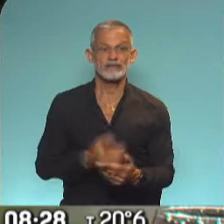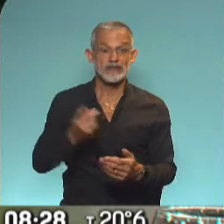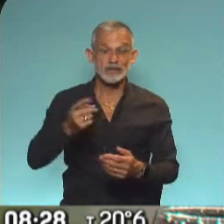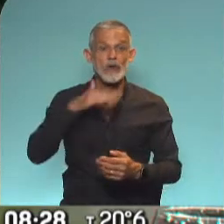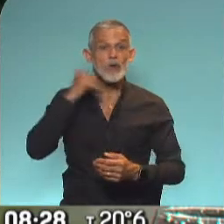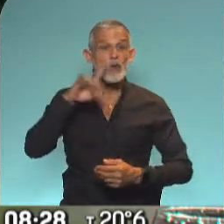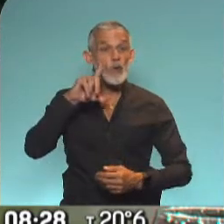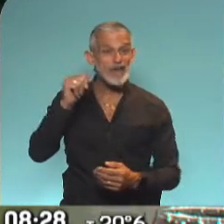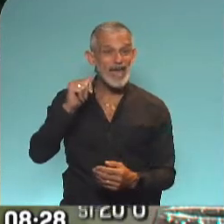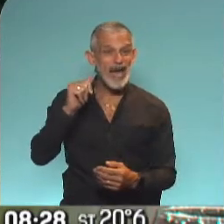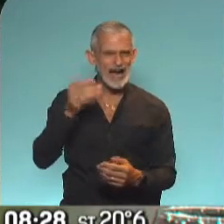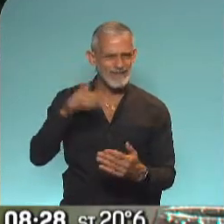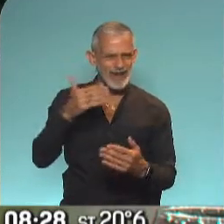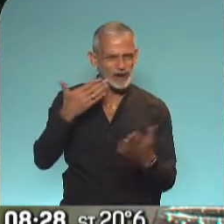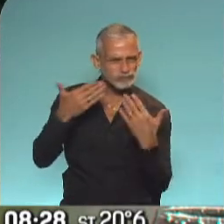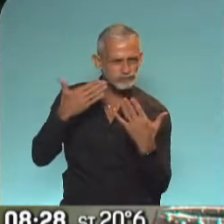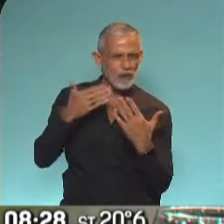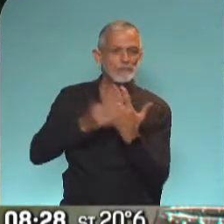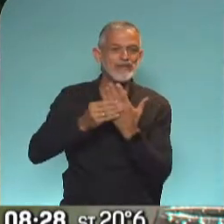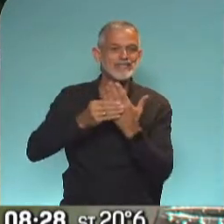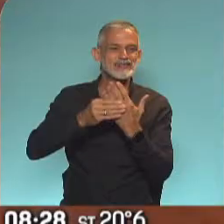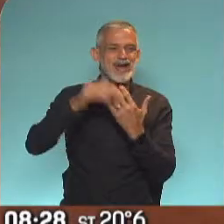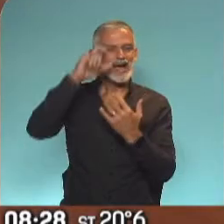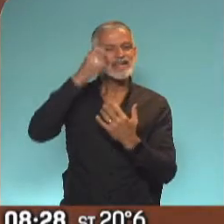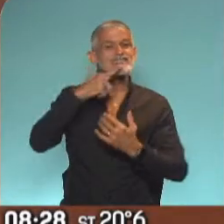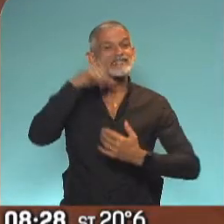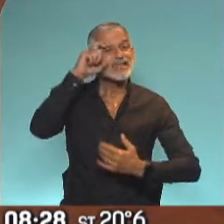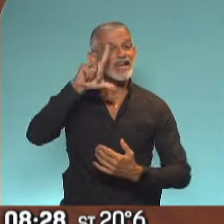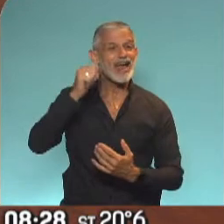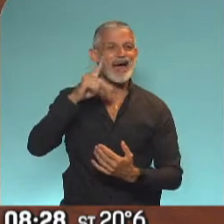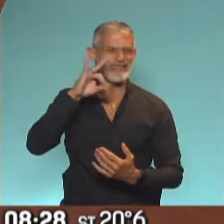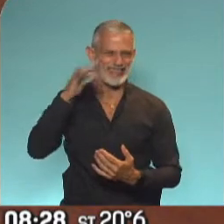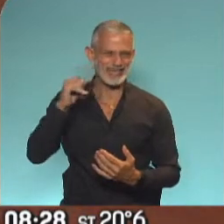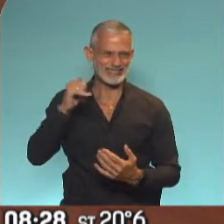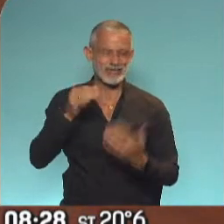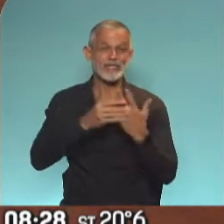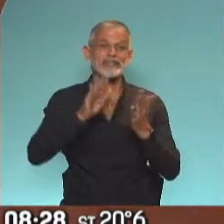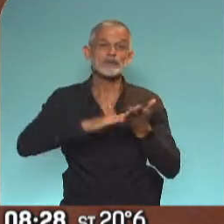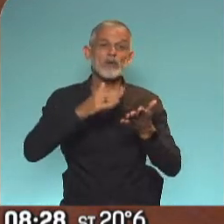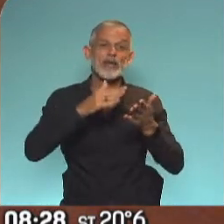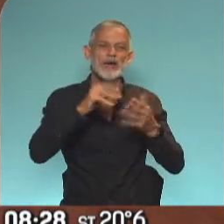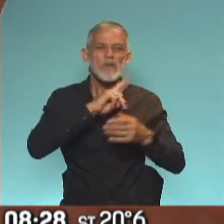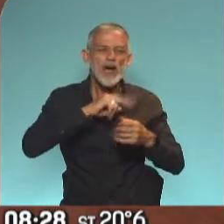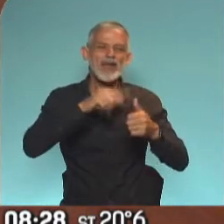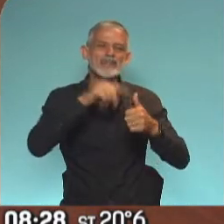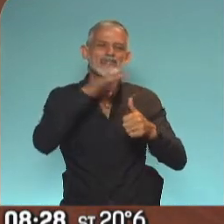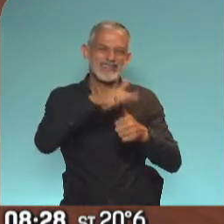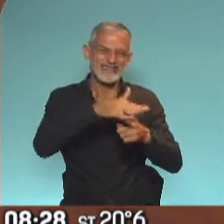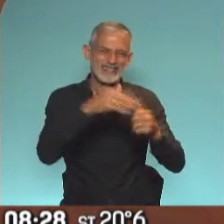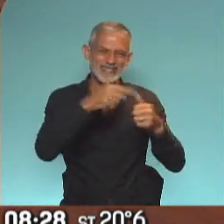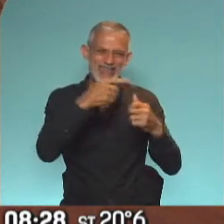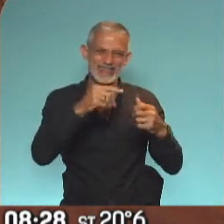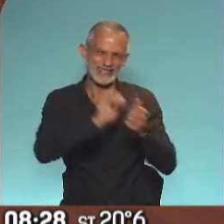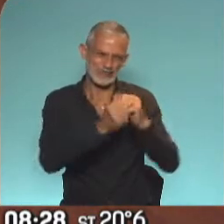Julia Colondi, estamos por entrevistar a la ministra Estela Díaz, ministra de Mujeres, Política de Género y Diversidad Sexual de la provincia de Buenos Aires. ¿Cómo le